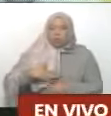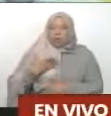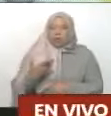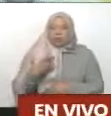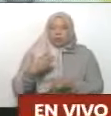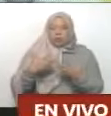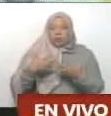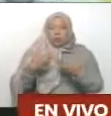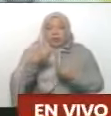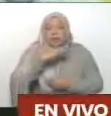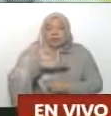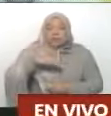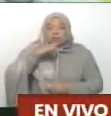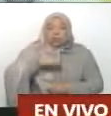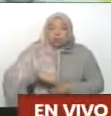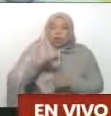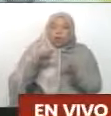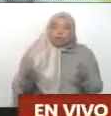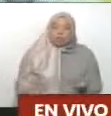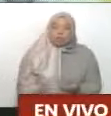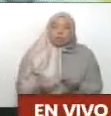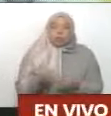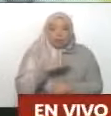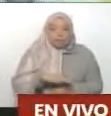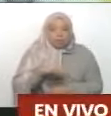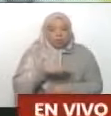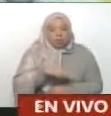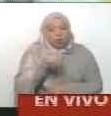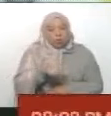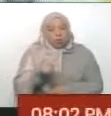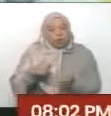hacer historia en el mundo de la migración,